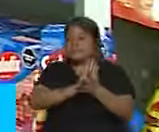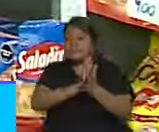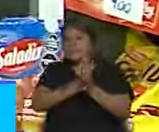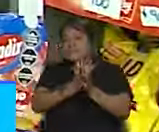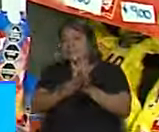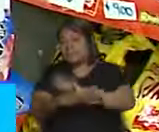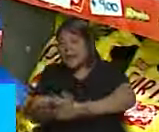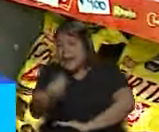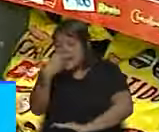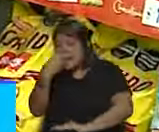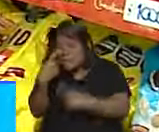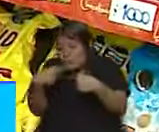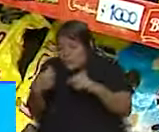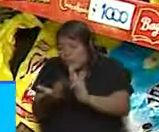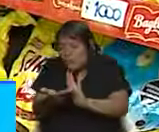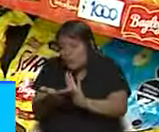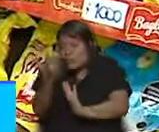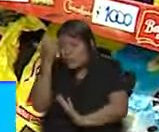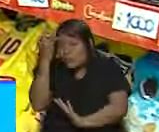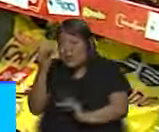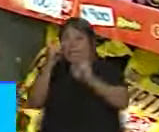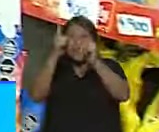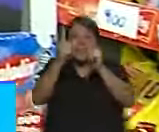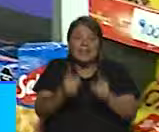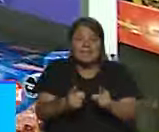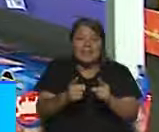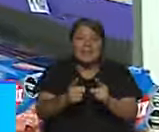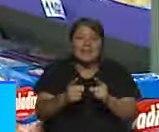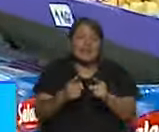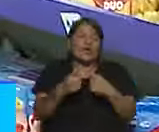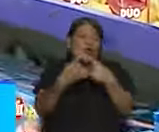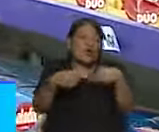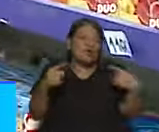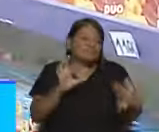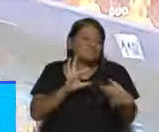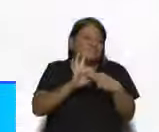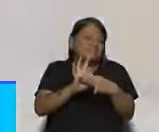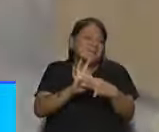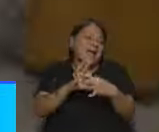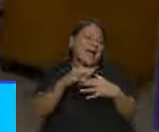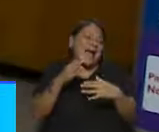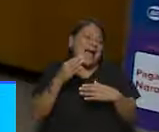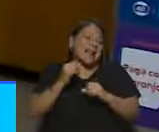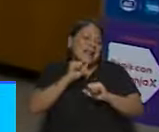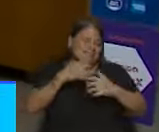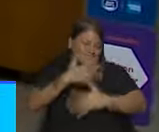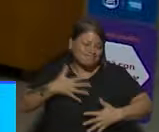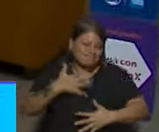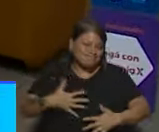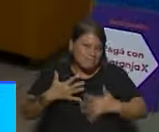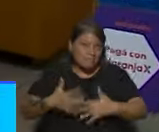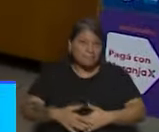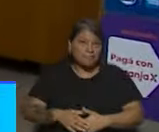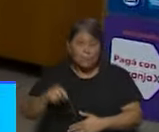los productos que más aumentaron Pero además sobre todo también todo lo que es relacionado con higiene personal vos crees que con